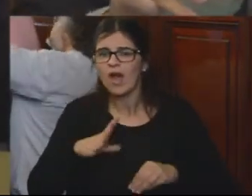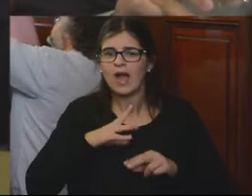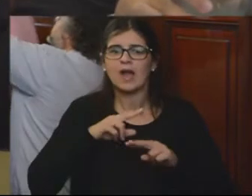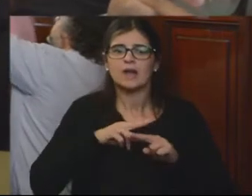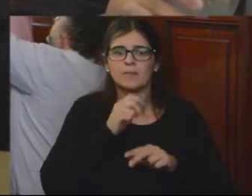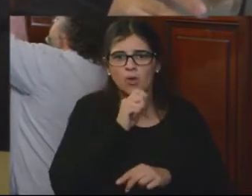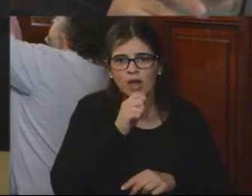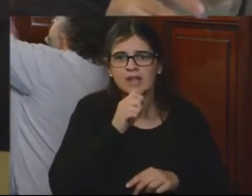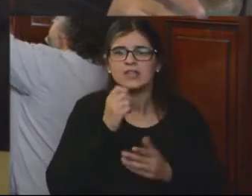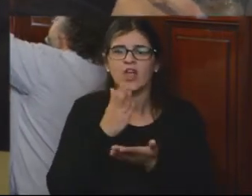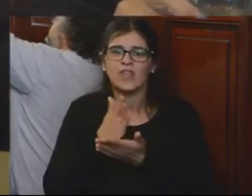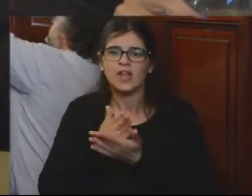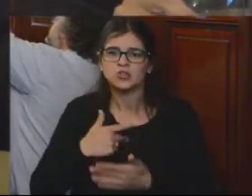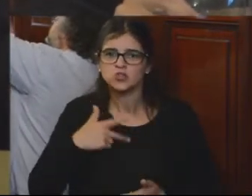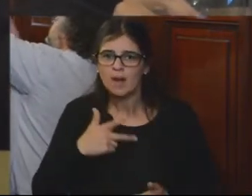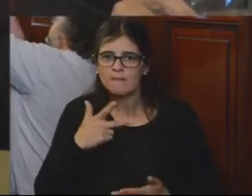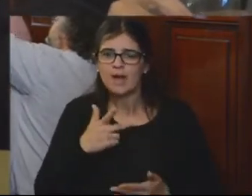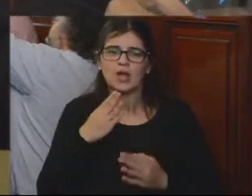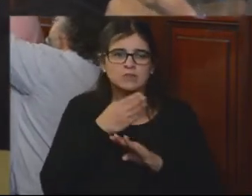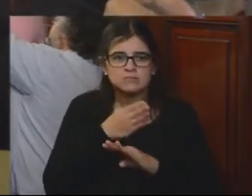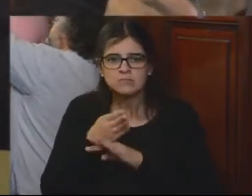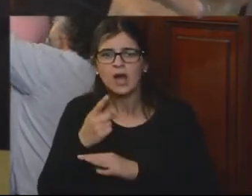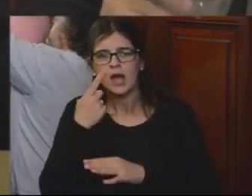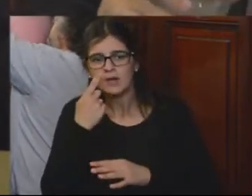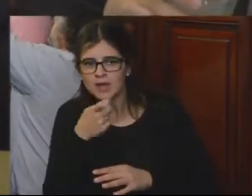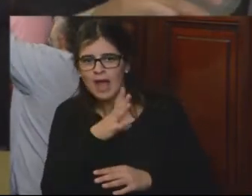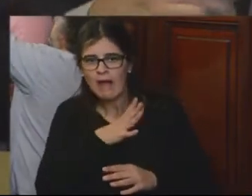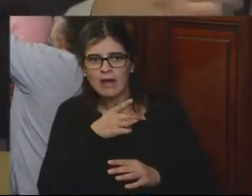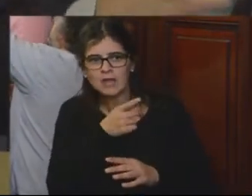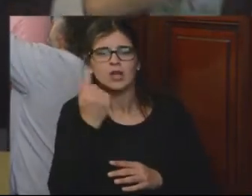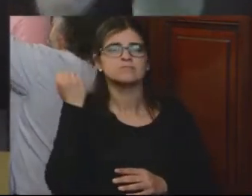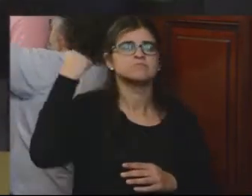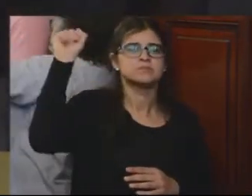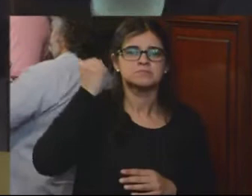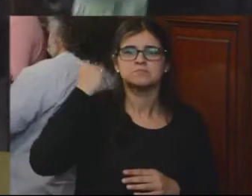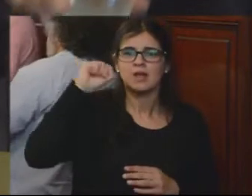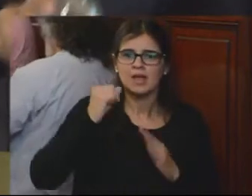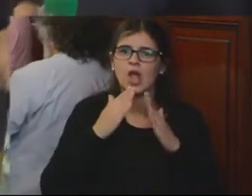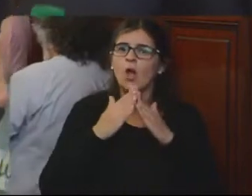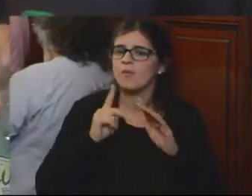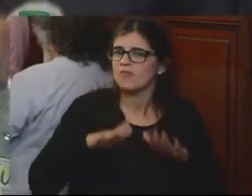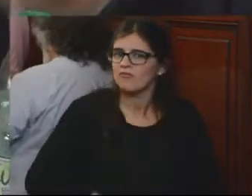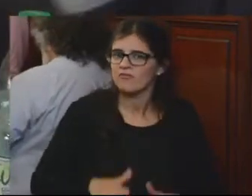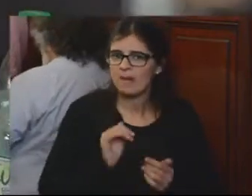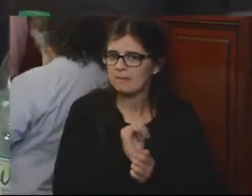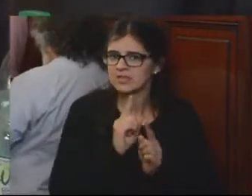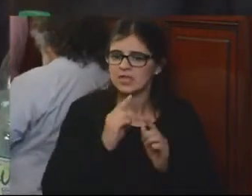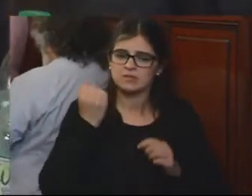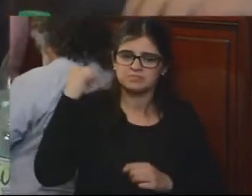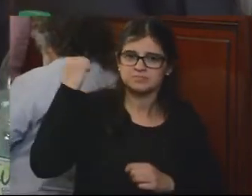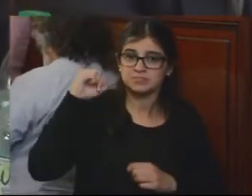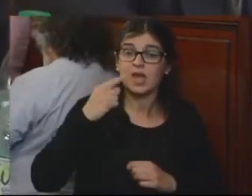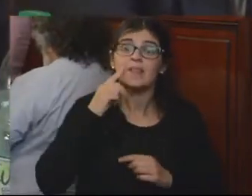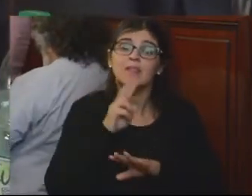organizaciones de derechos humanos registran casos de imputados violando las prisiones domiciliarias pues el organismo a cargo de supervisar